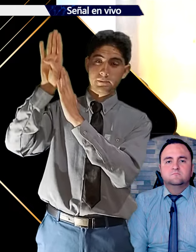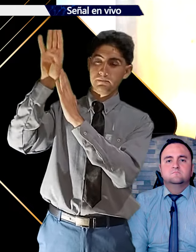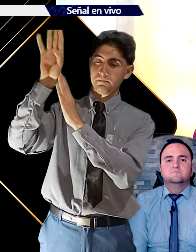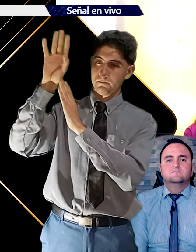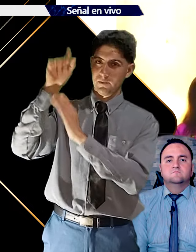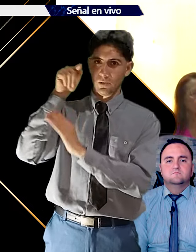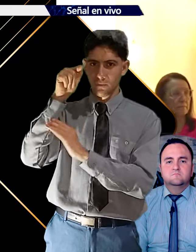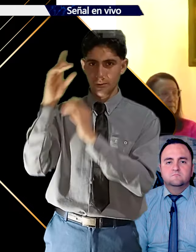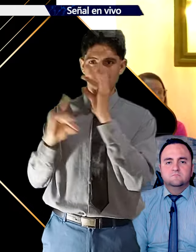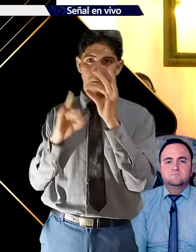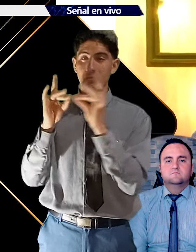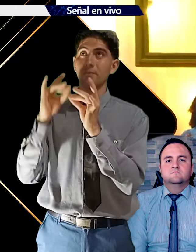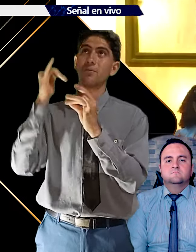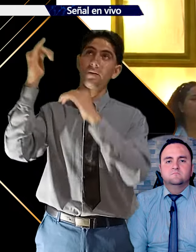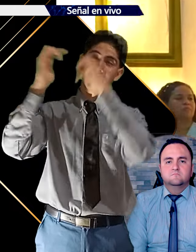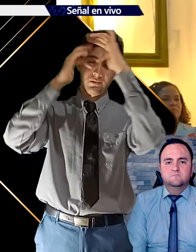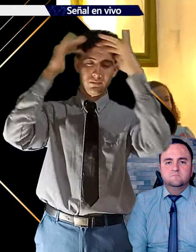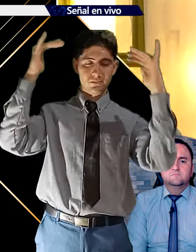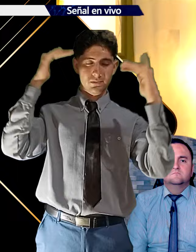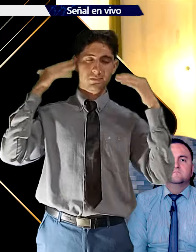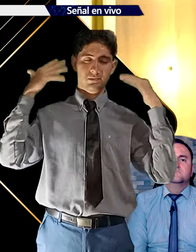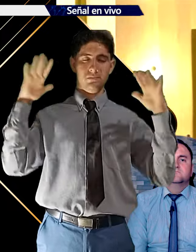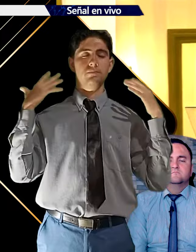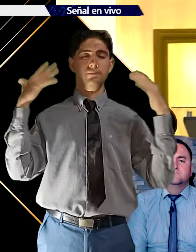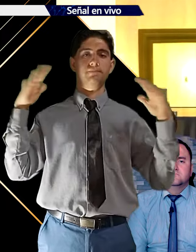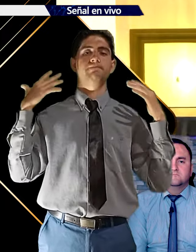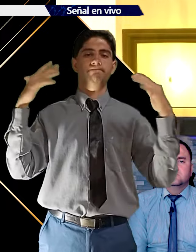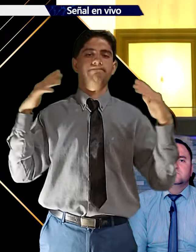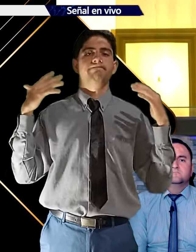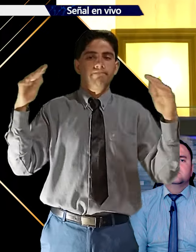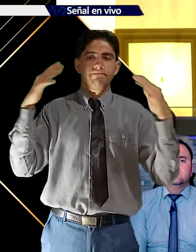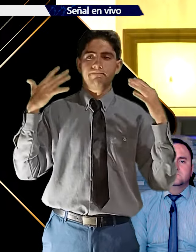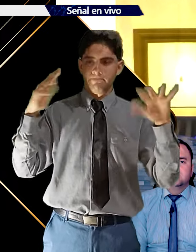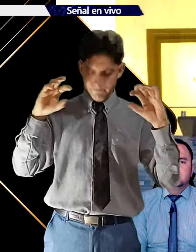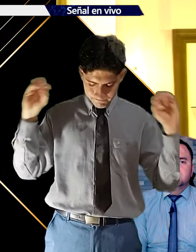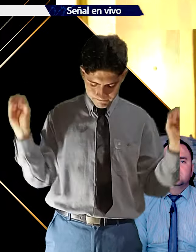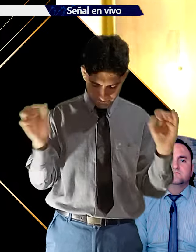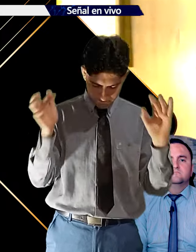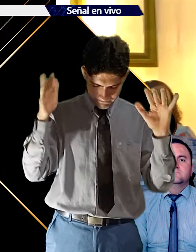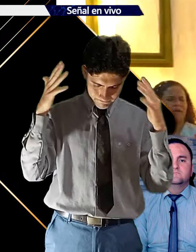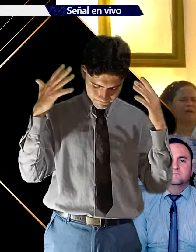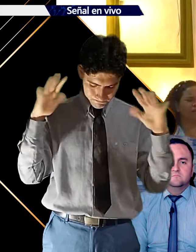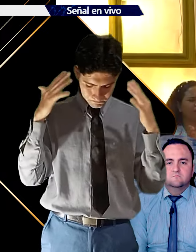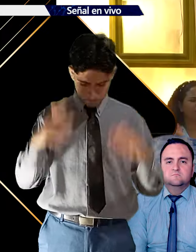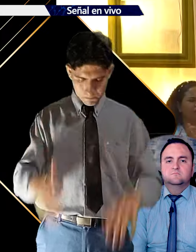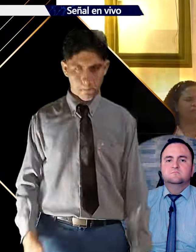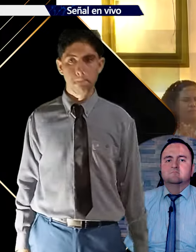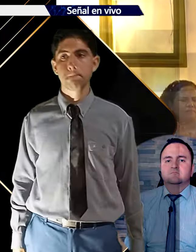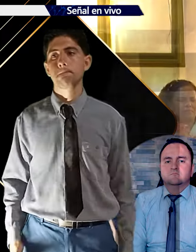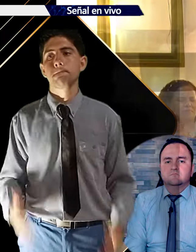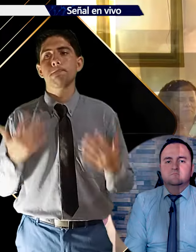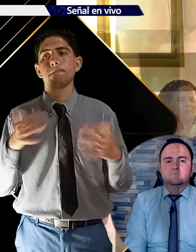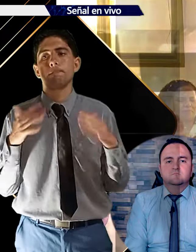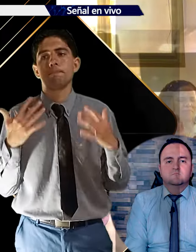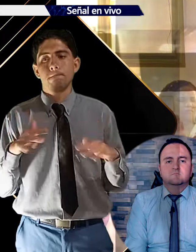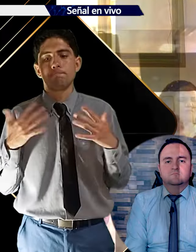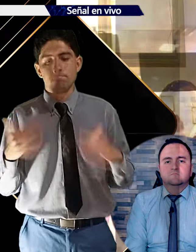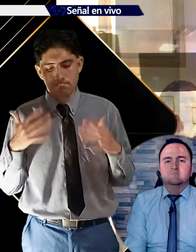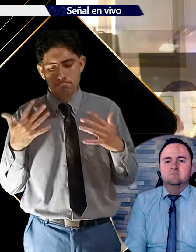y el que comenzó la buena obra la perfeccionará hasta el día de su venida. Si ese aplauso es para Dios, de lo más